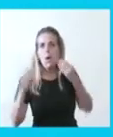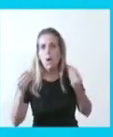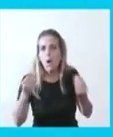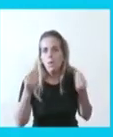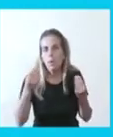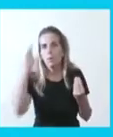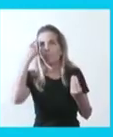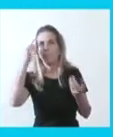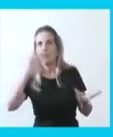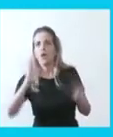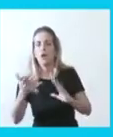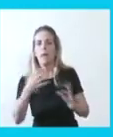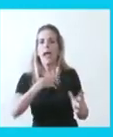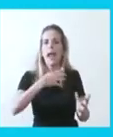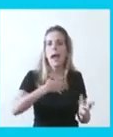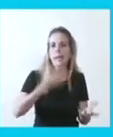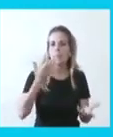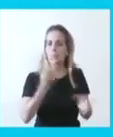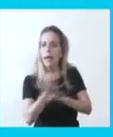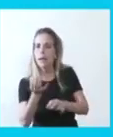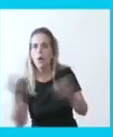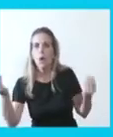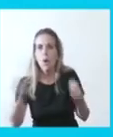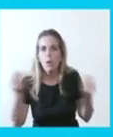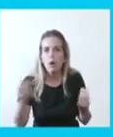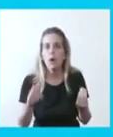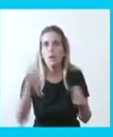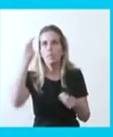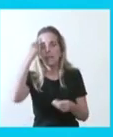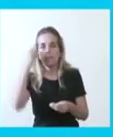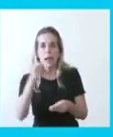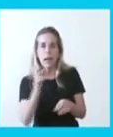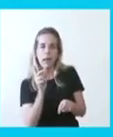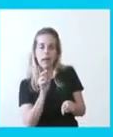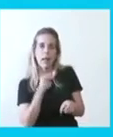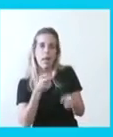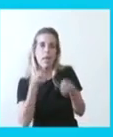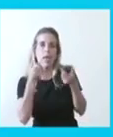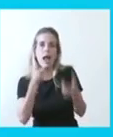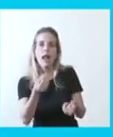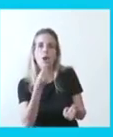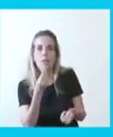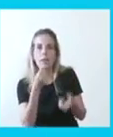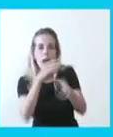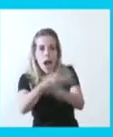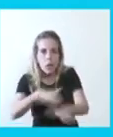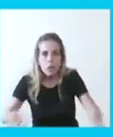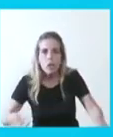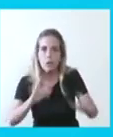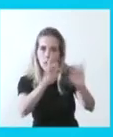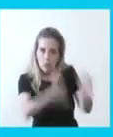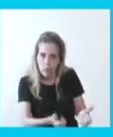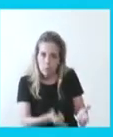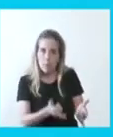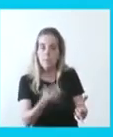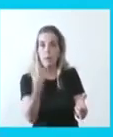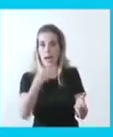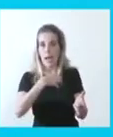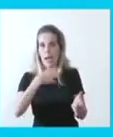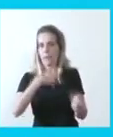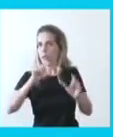las escuelas tienen, que tienen que ver con el alimento de muchos de esos chicos. Y también la